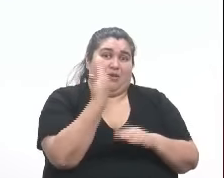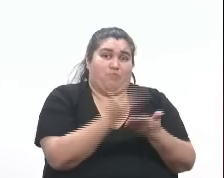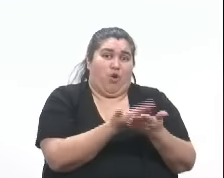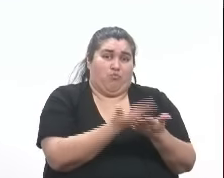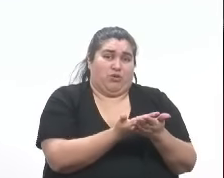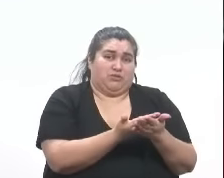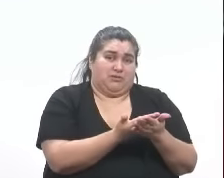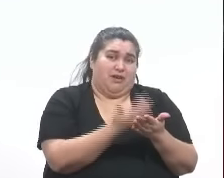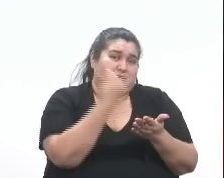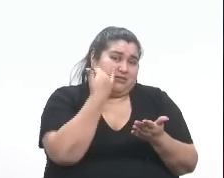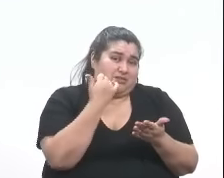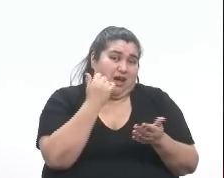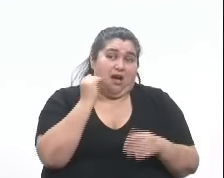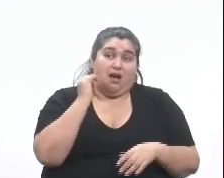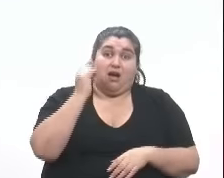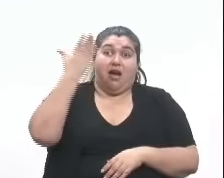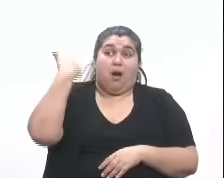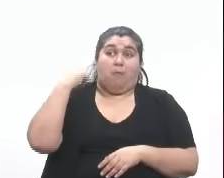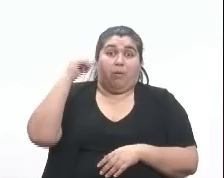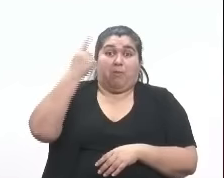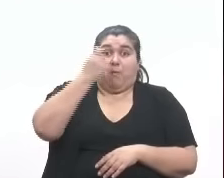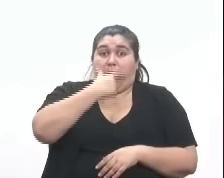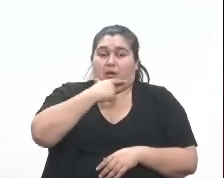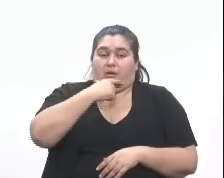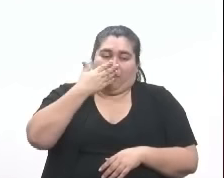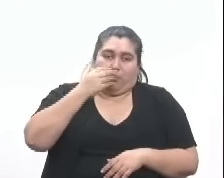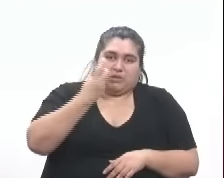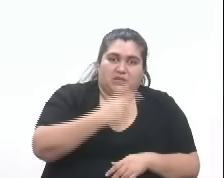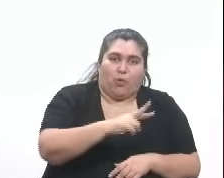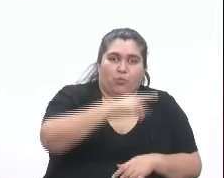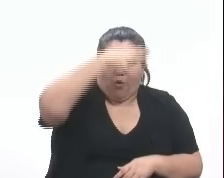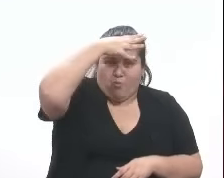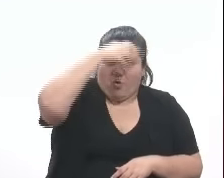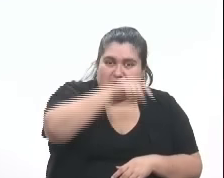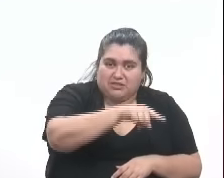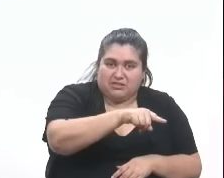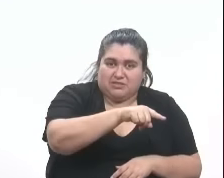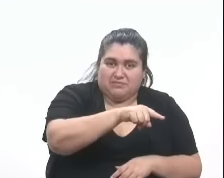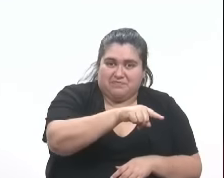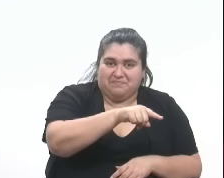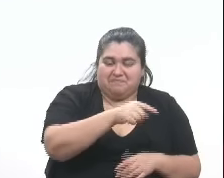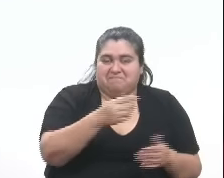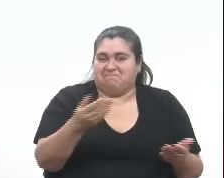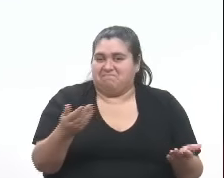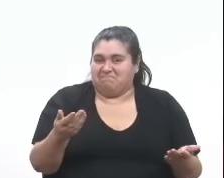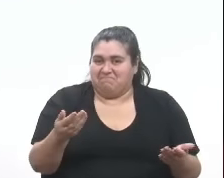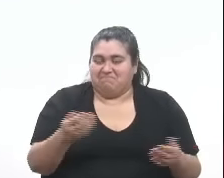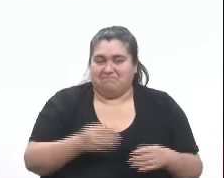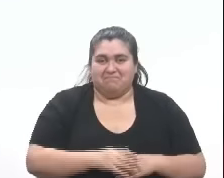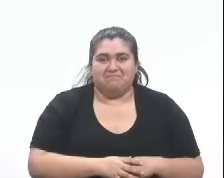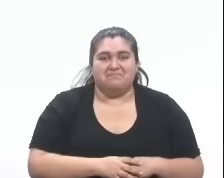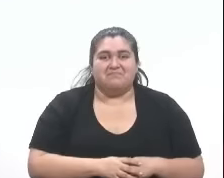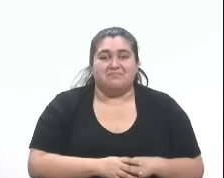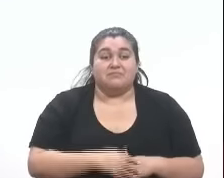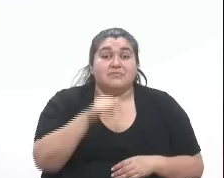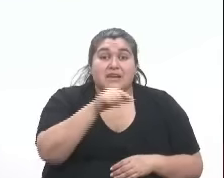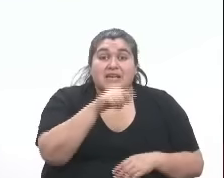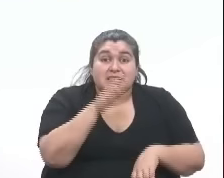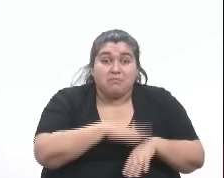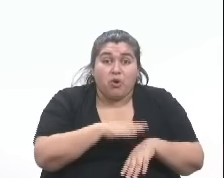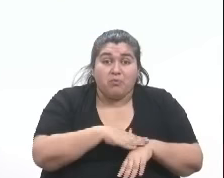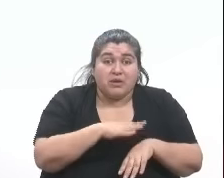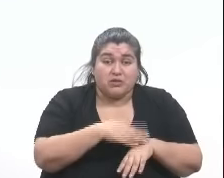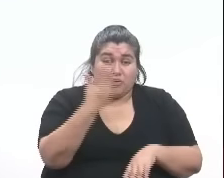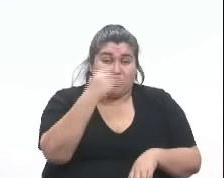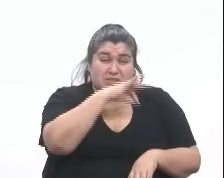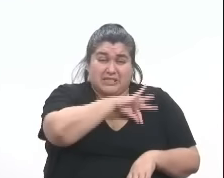Y ya se está perfilando el resultado, pero más rápidamente. Más rápidamente. Porque al devastar el poder del